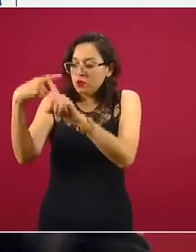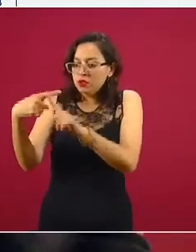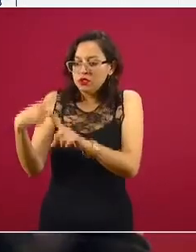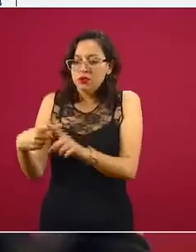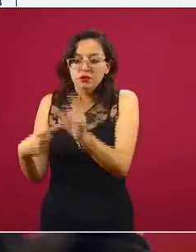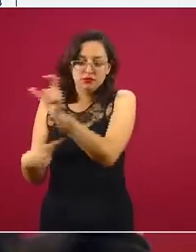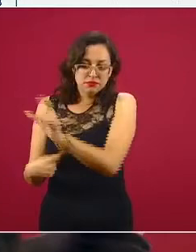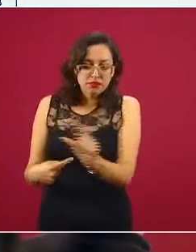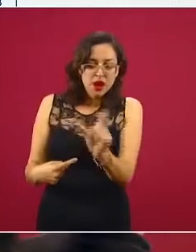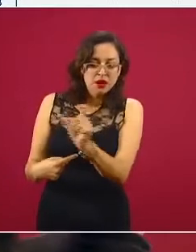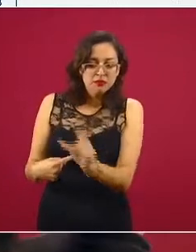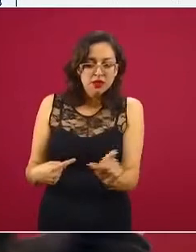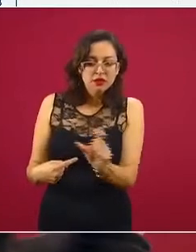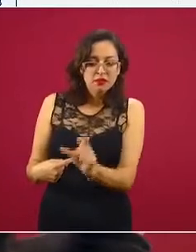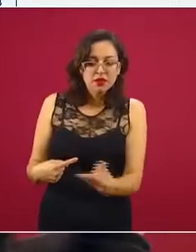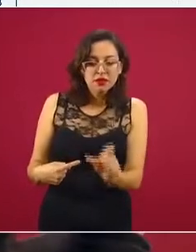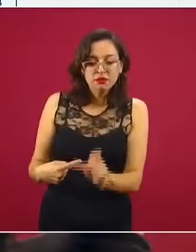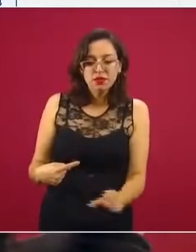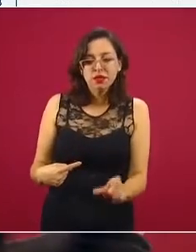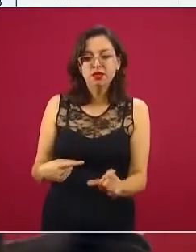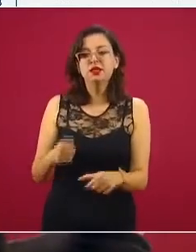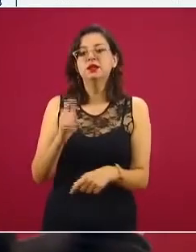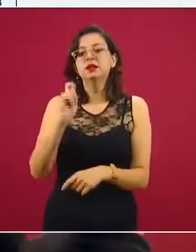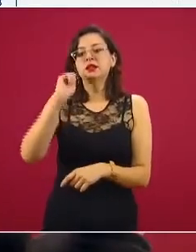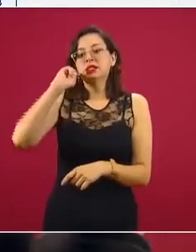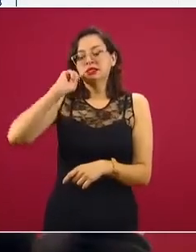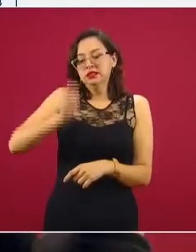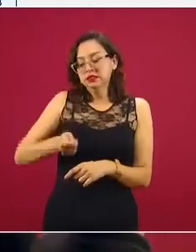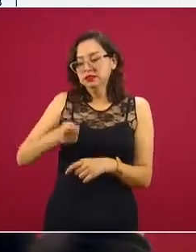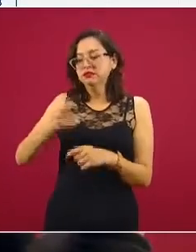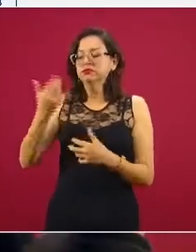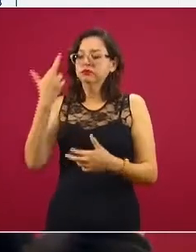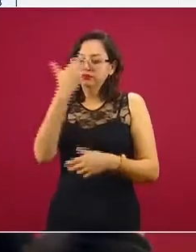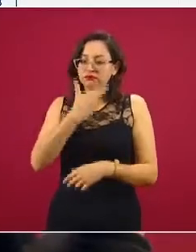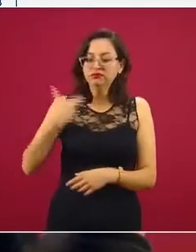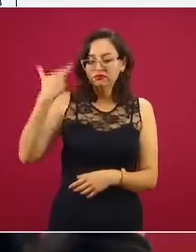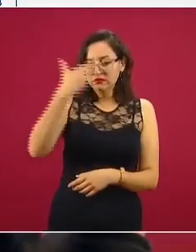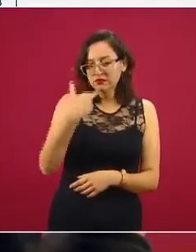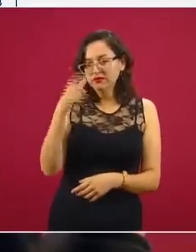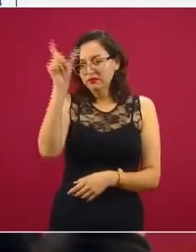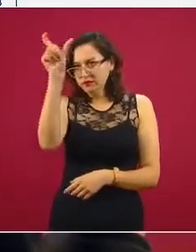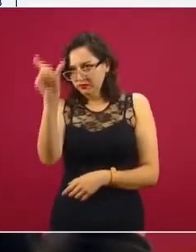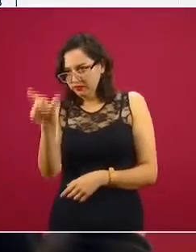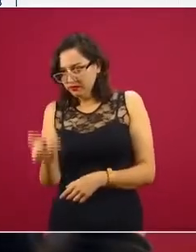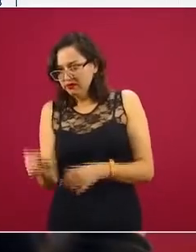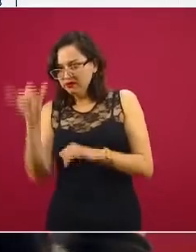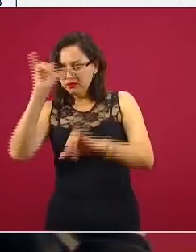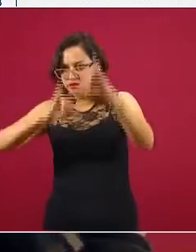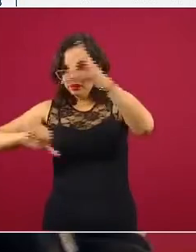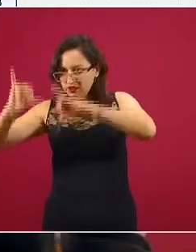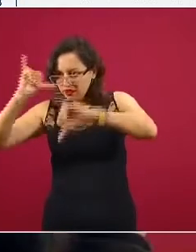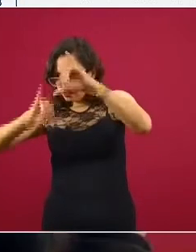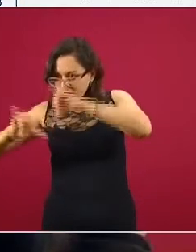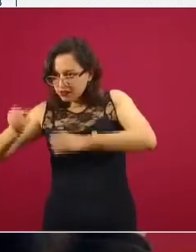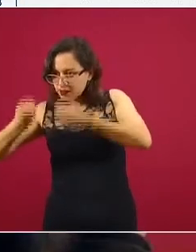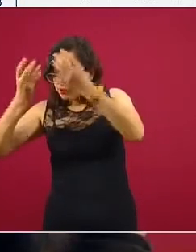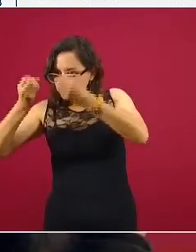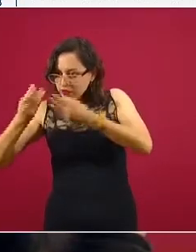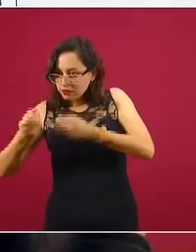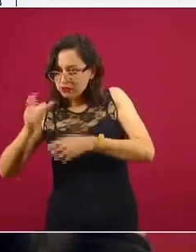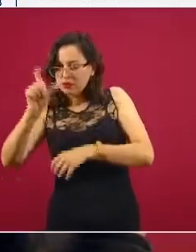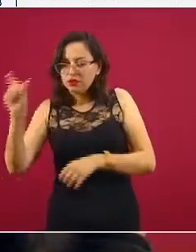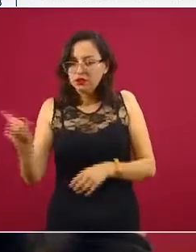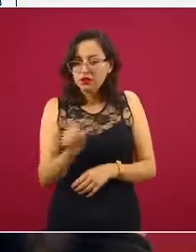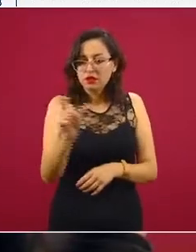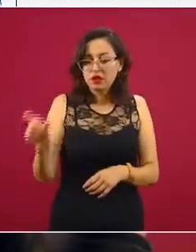¿sí? O sea, para llegar a estos resultados positivos se procesó esta cantidad de muestras. Si